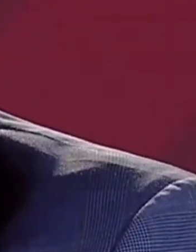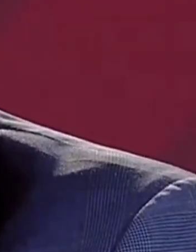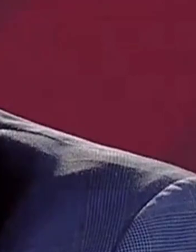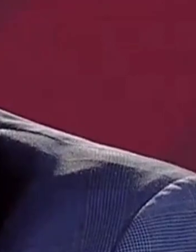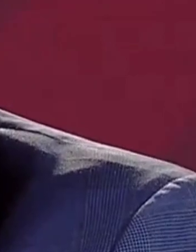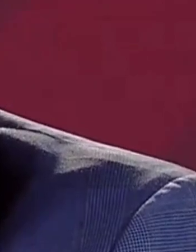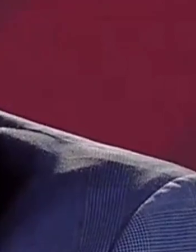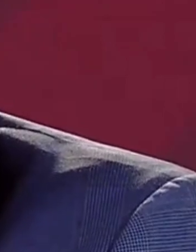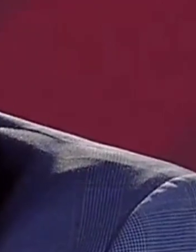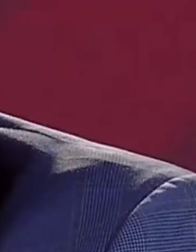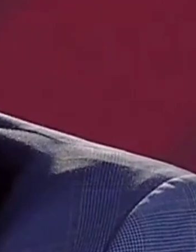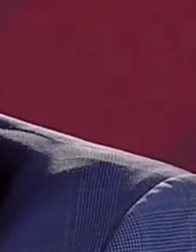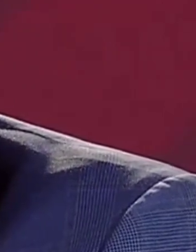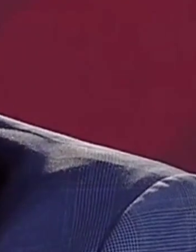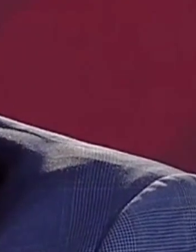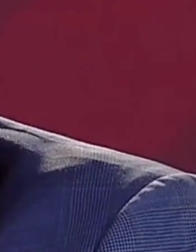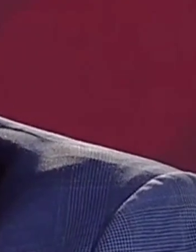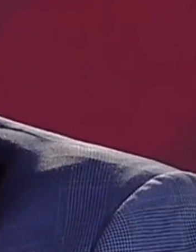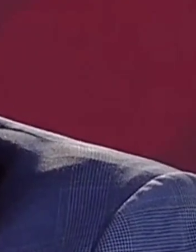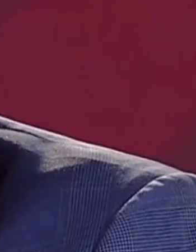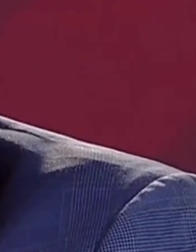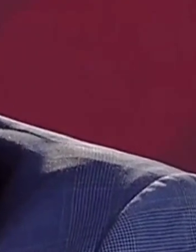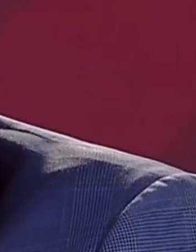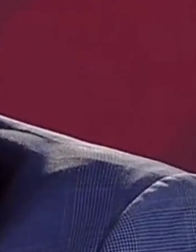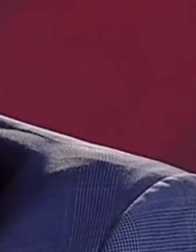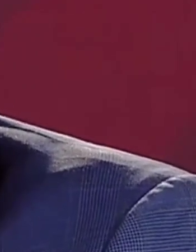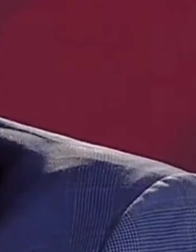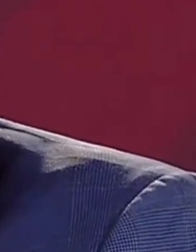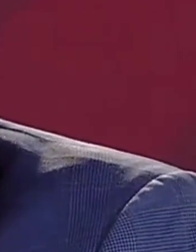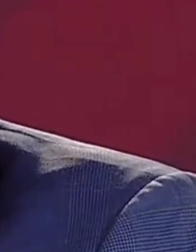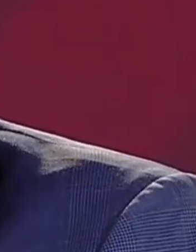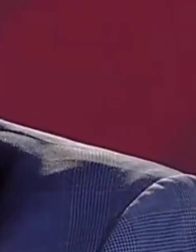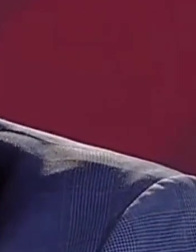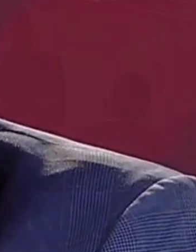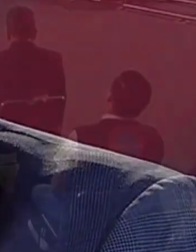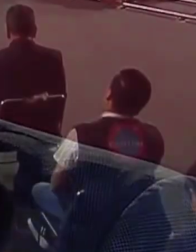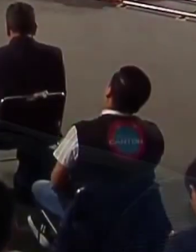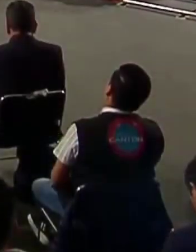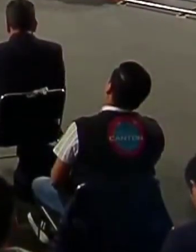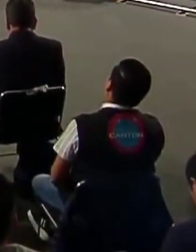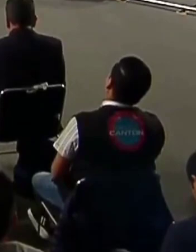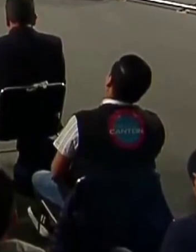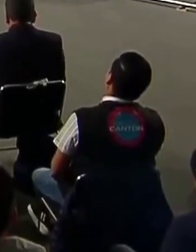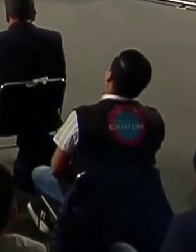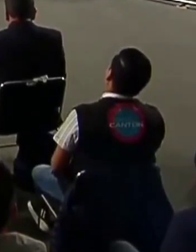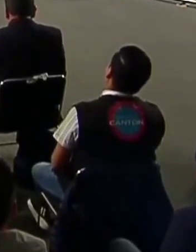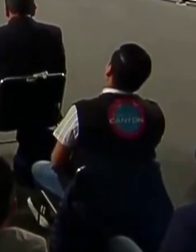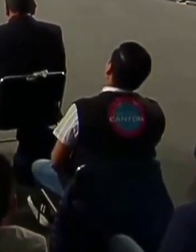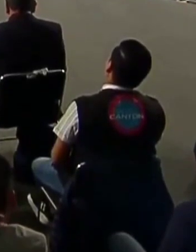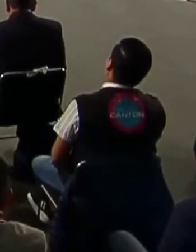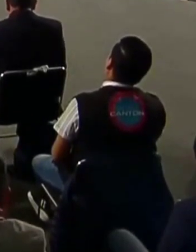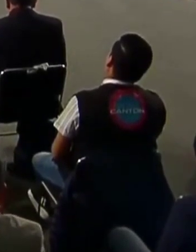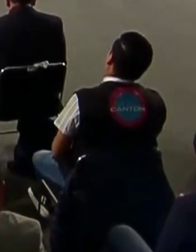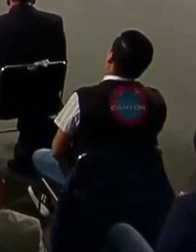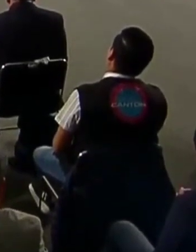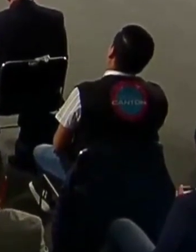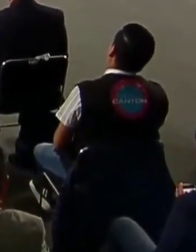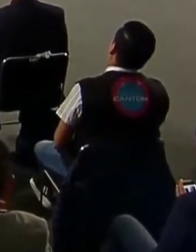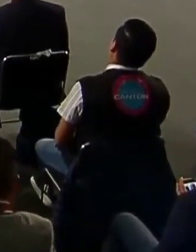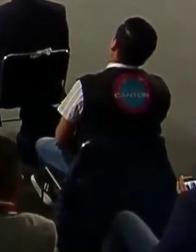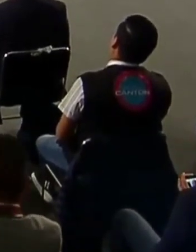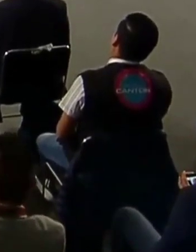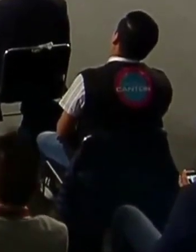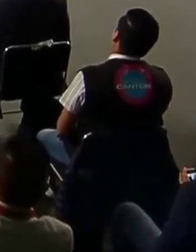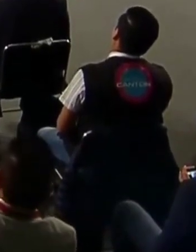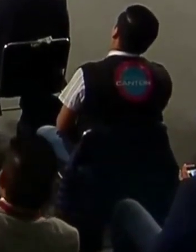y las muertes por fentanil, que es una pandemia? Todo esto acompañado de